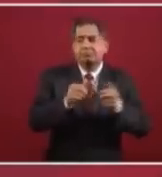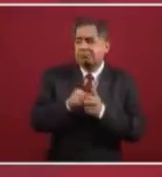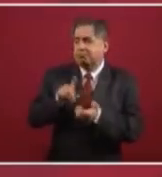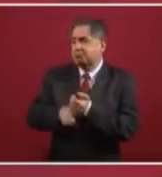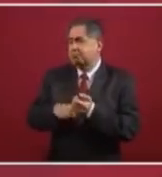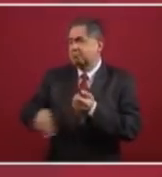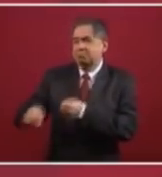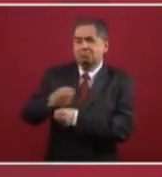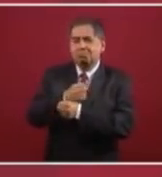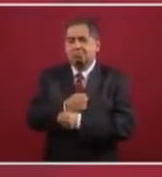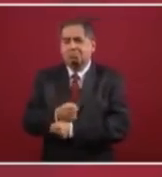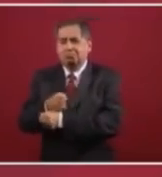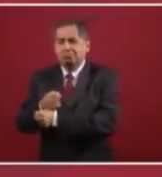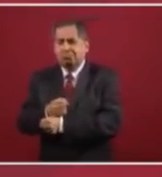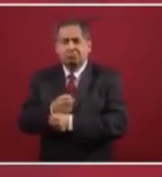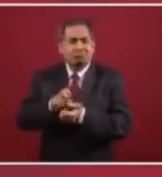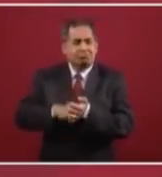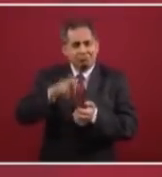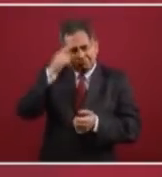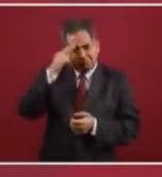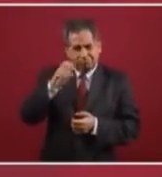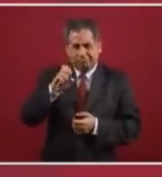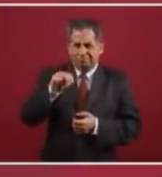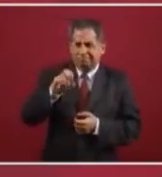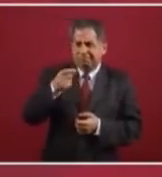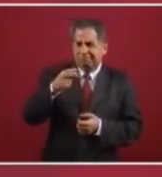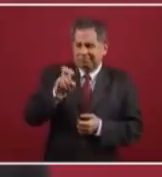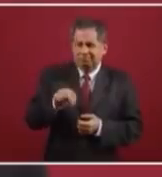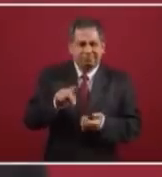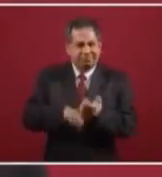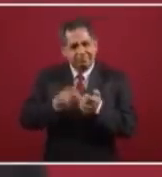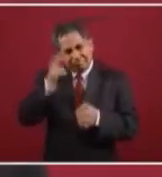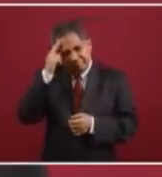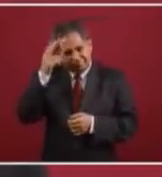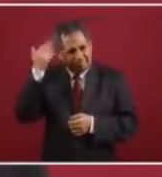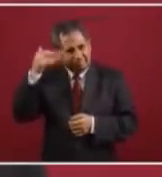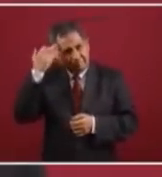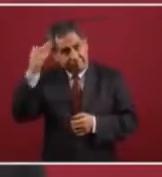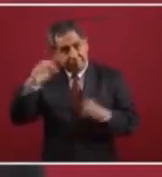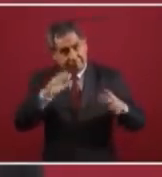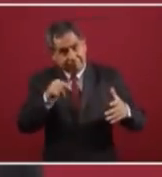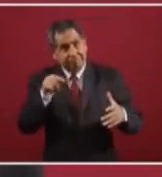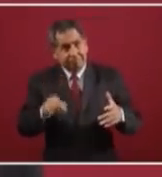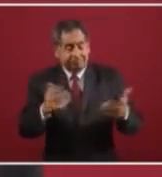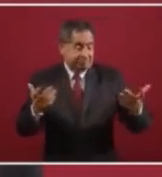Eso fue el auge del Enequén, por ejemplo.